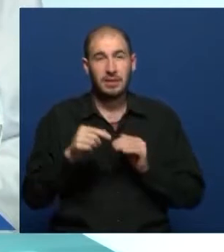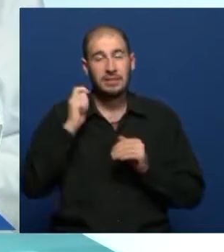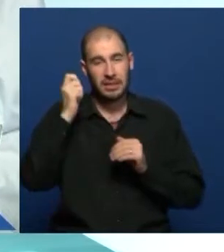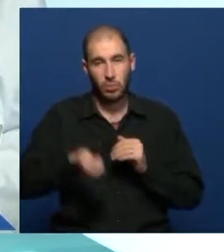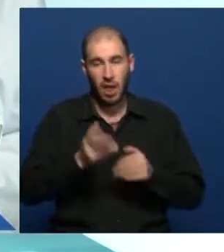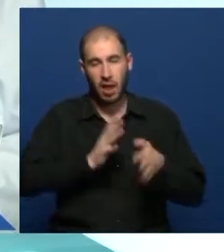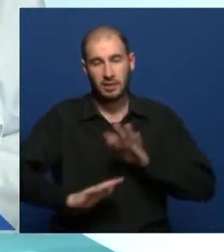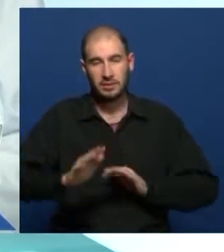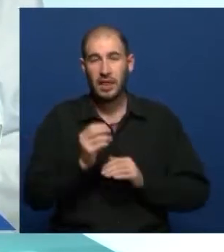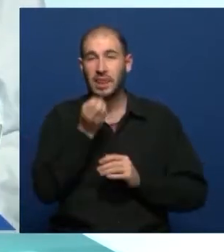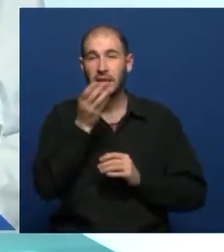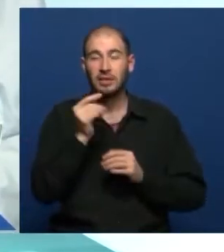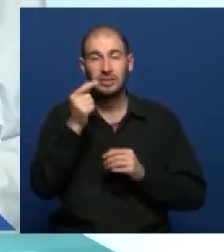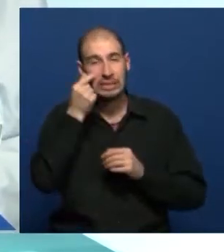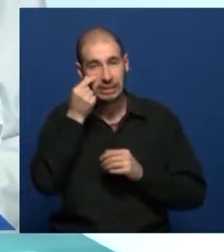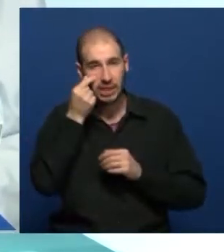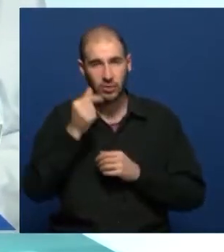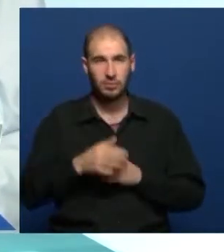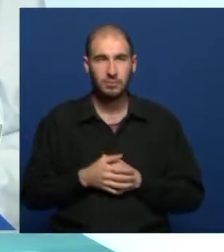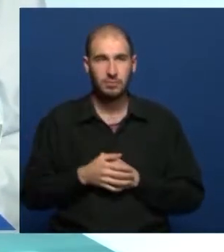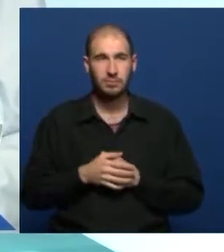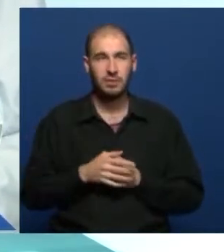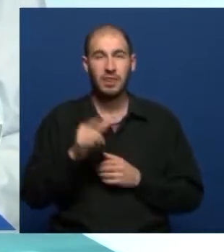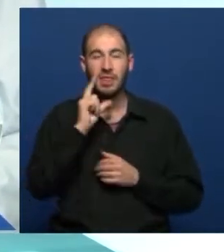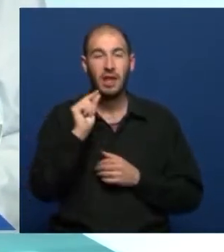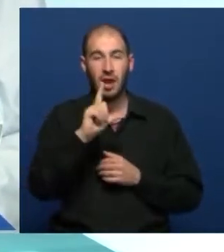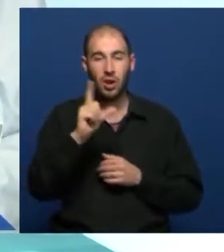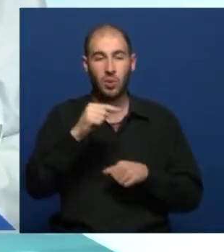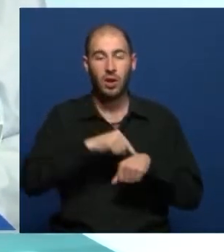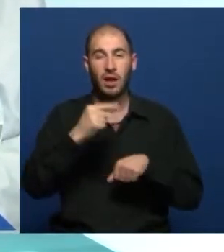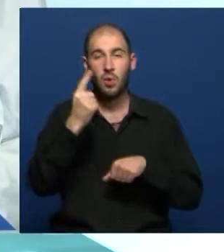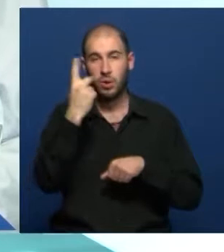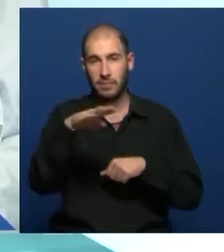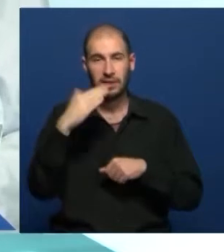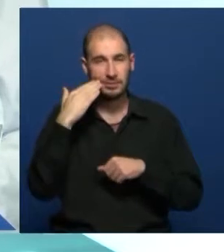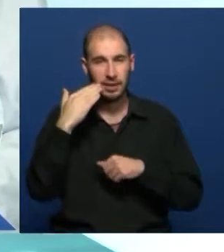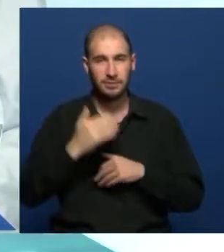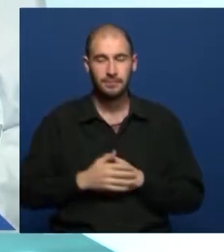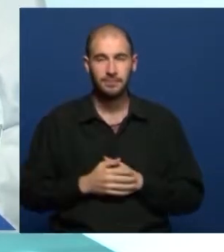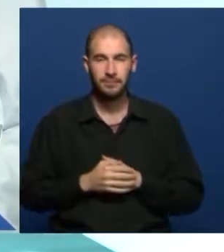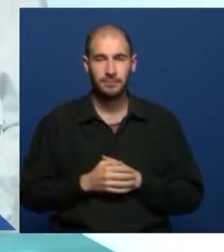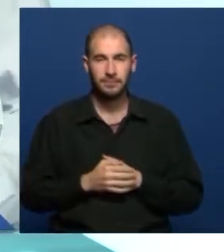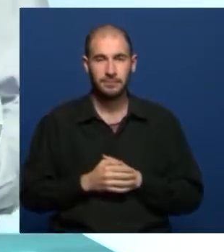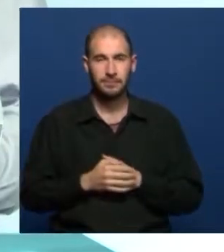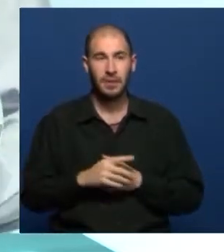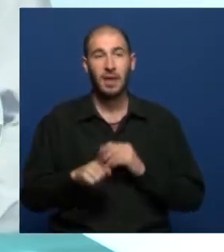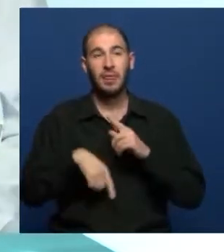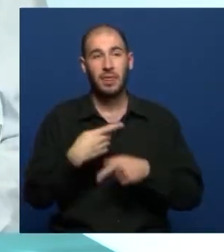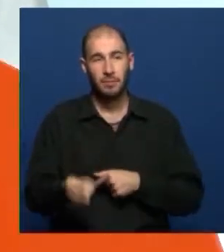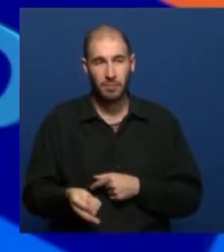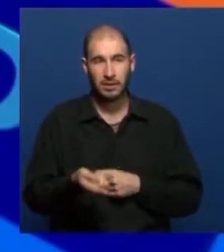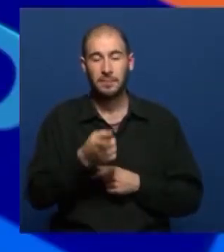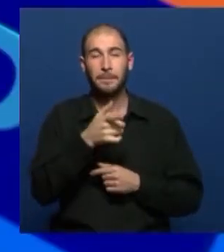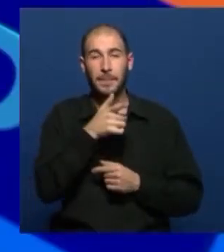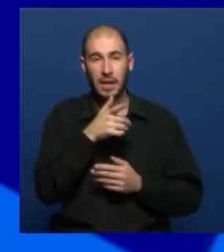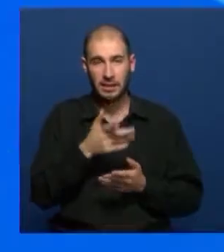tribunal es la declaración de un testigo que va a ser el lunes a la parte de las 1330 y con posterioridad entendemos que